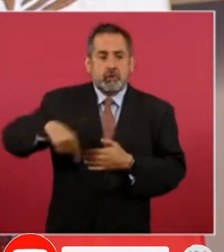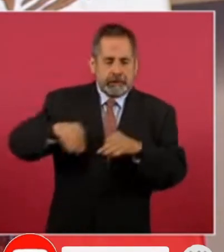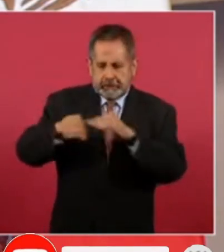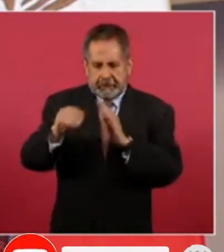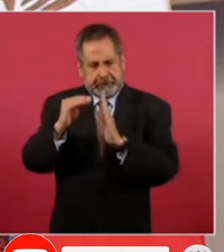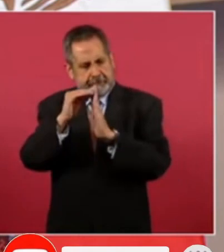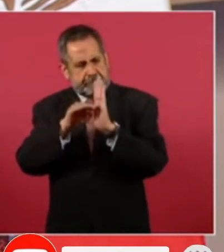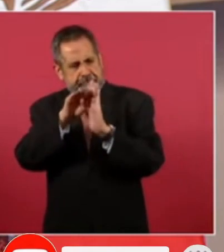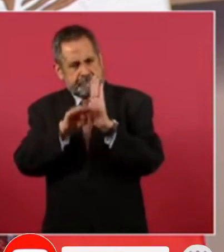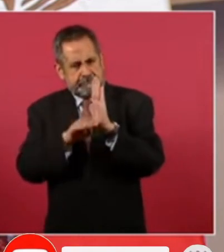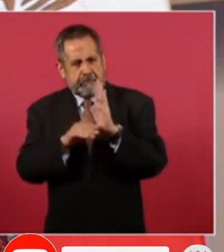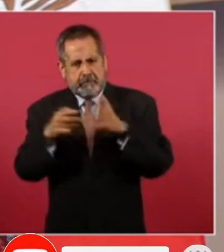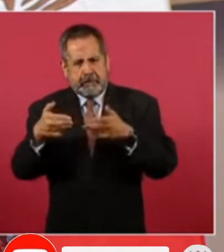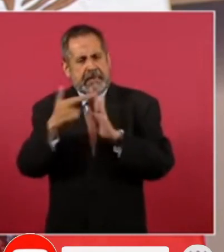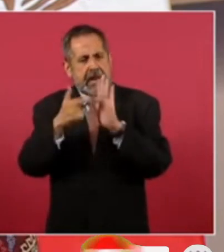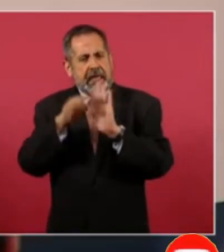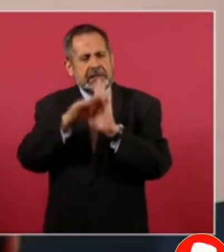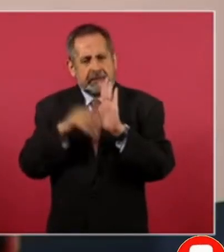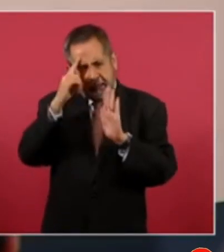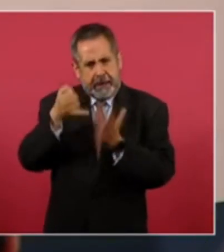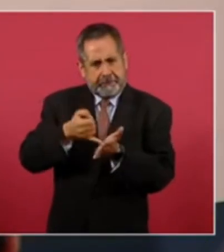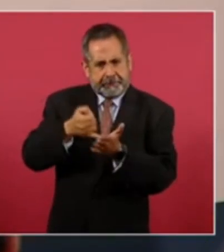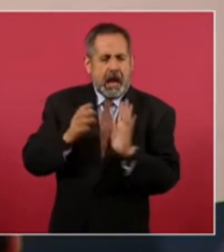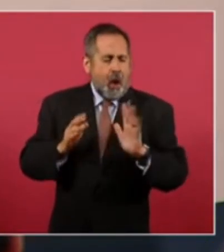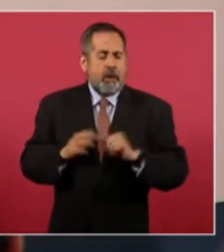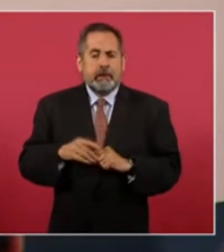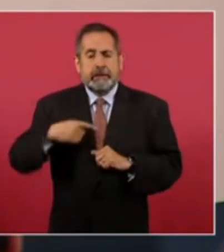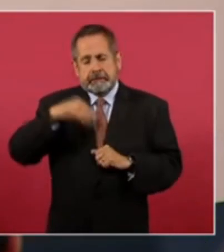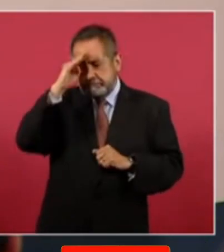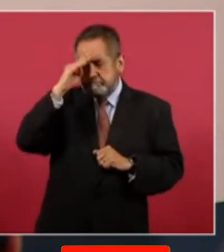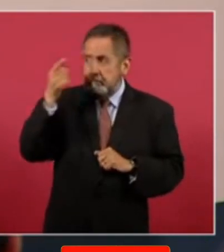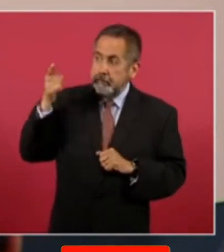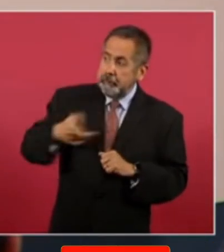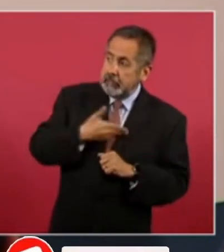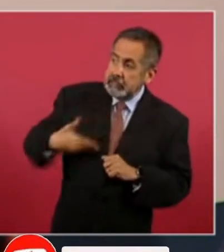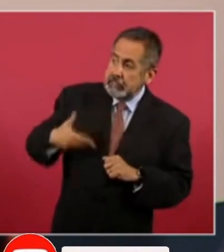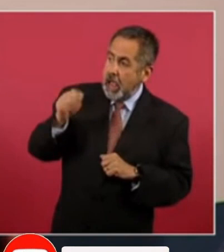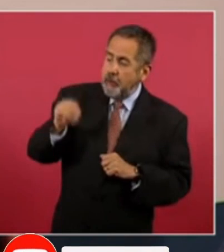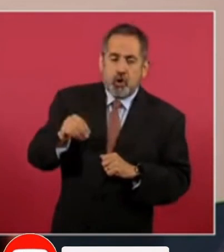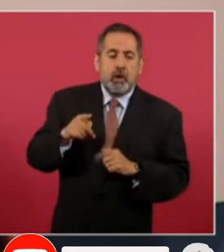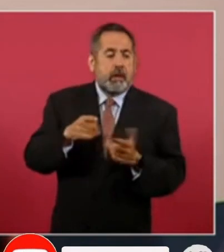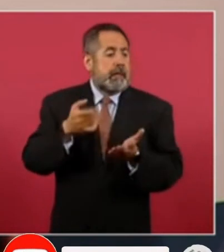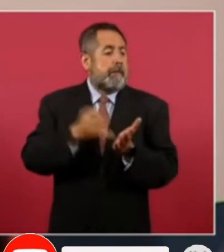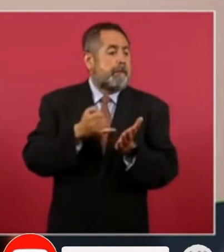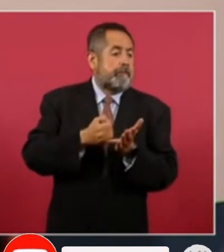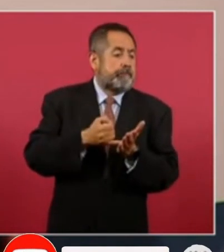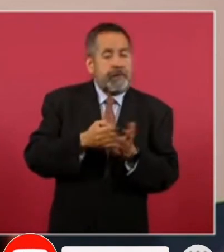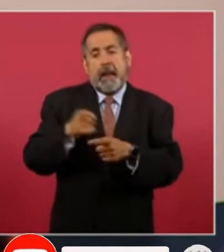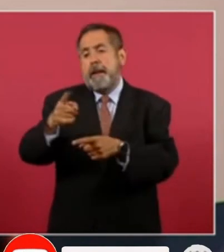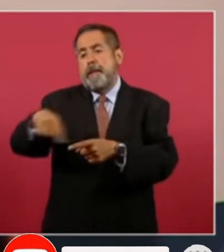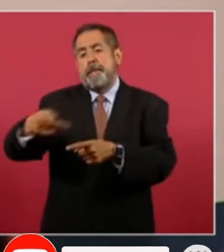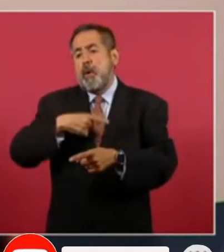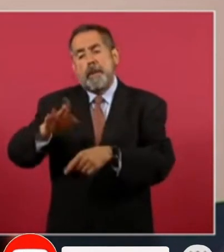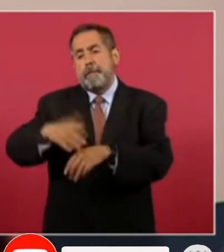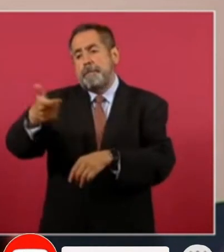fiscal, teniendo siempre como mente el compromiso del presidente de no trasladar costos económicos a los más